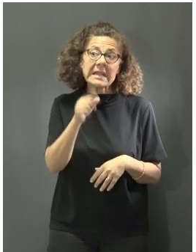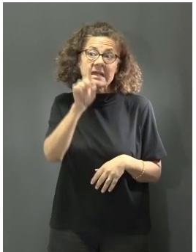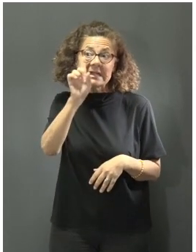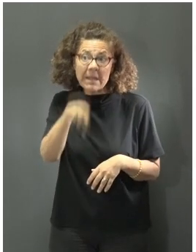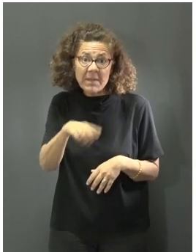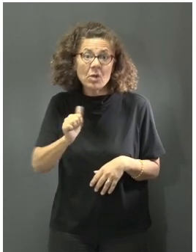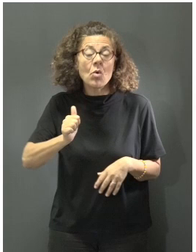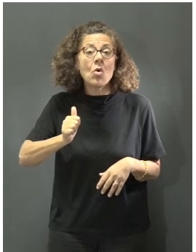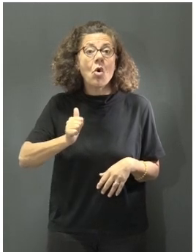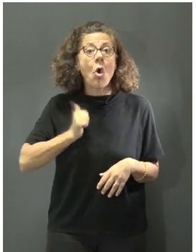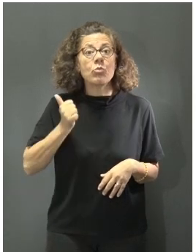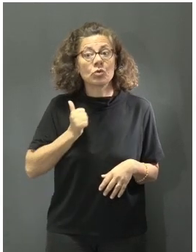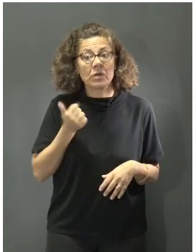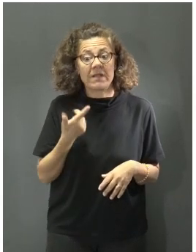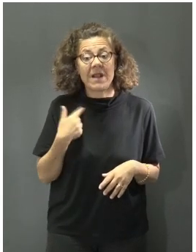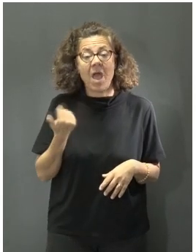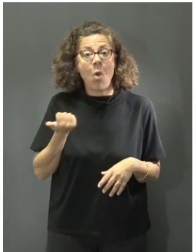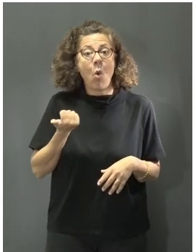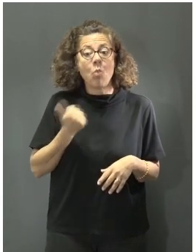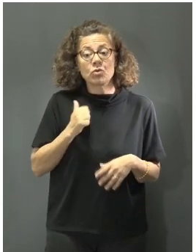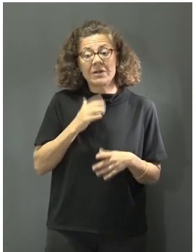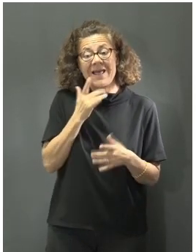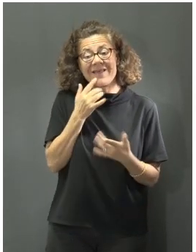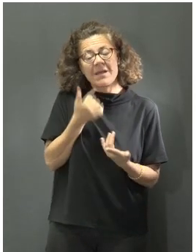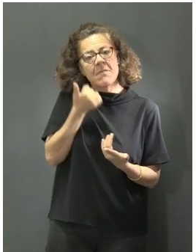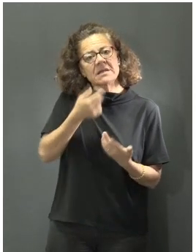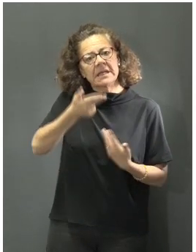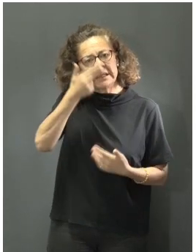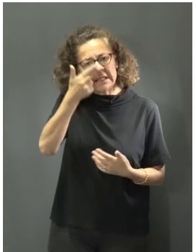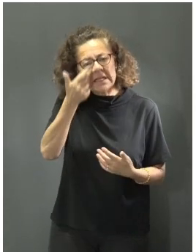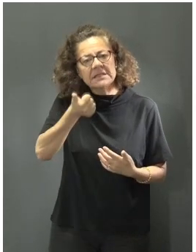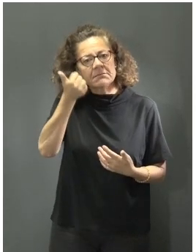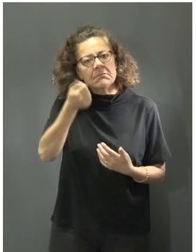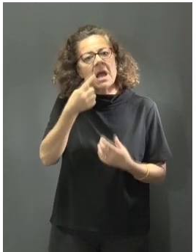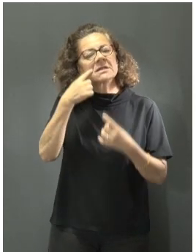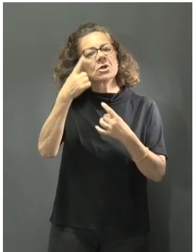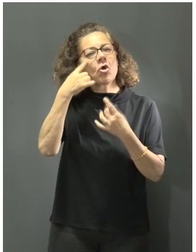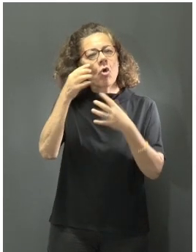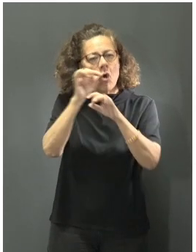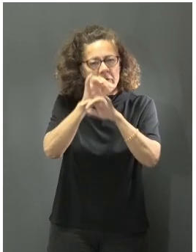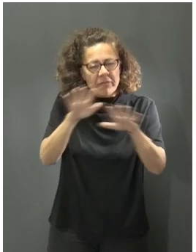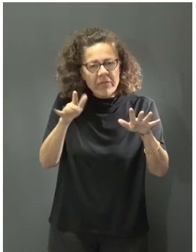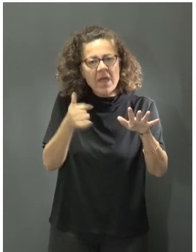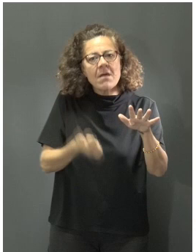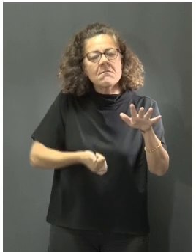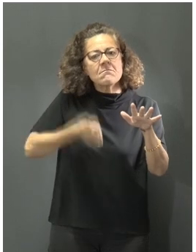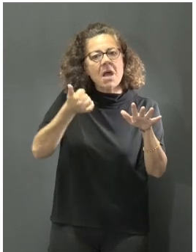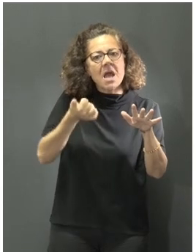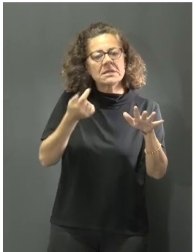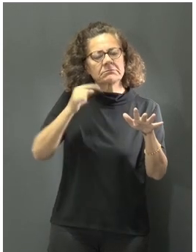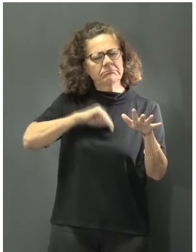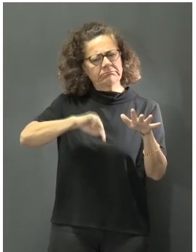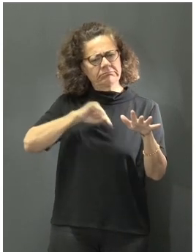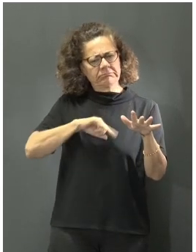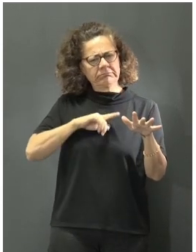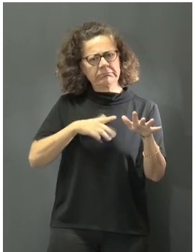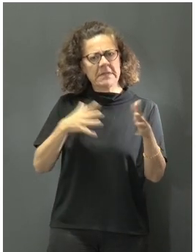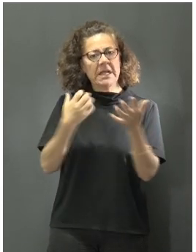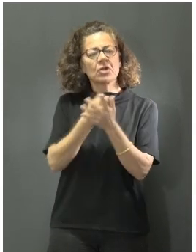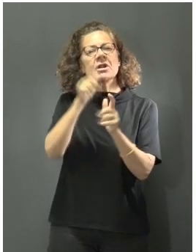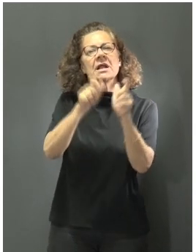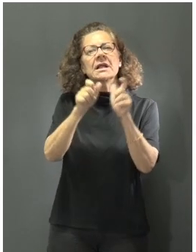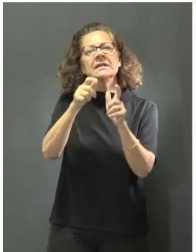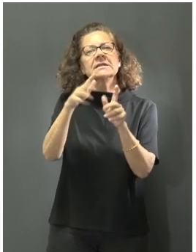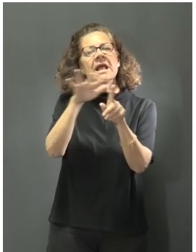una oportunidad, ¿no? Está la oportunidad de que hay más interés, más concienciación, más comprensión de que todo el mundo no entiende los entornos de la misma